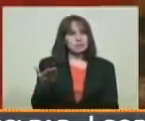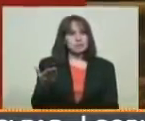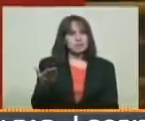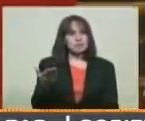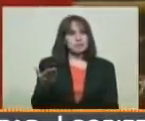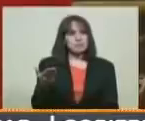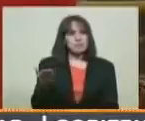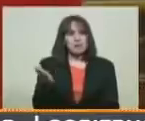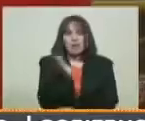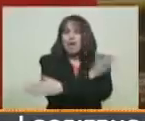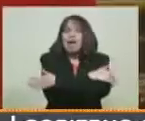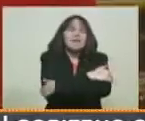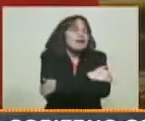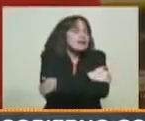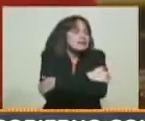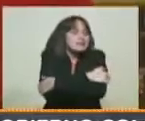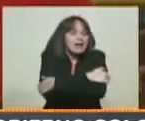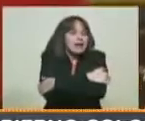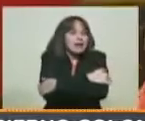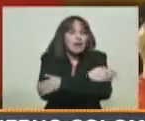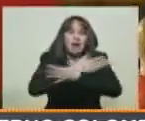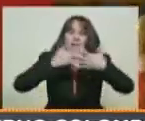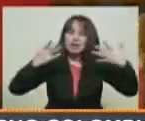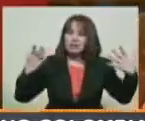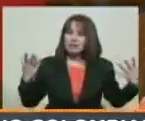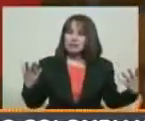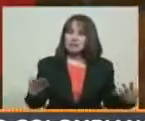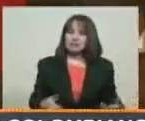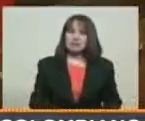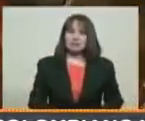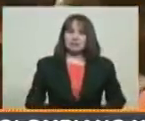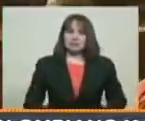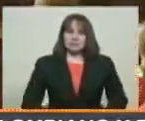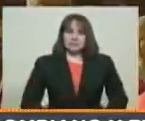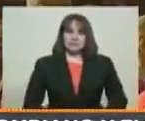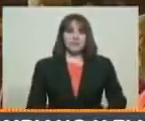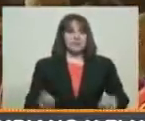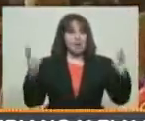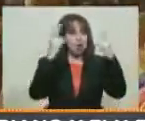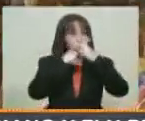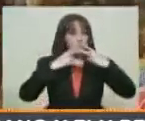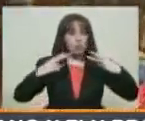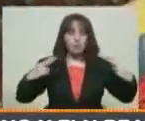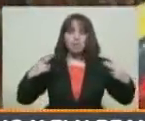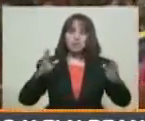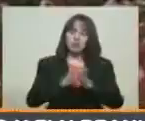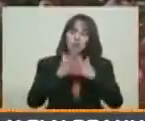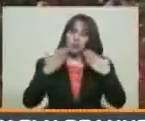y darle un abrazo grande de compromiso, Cumaná.